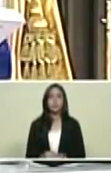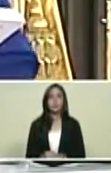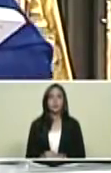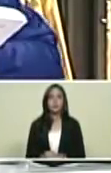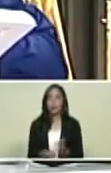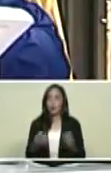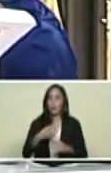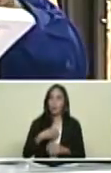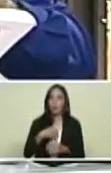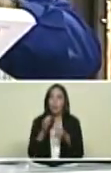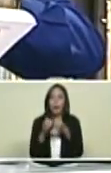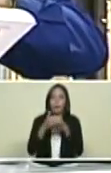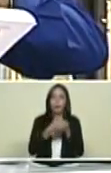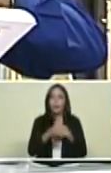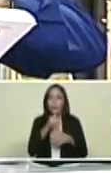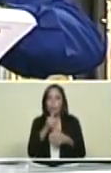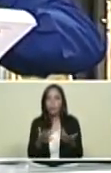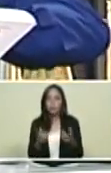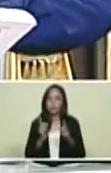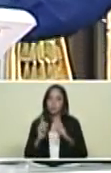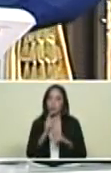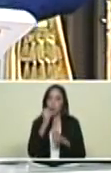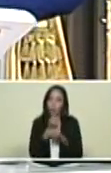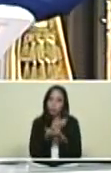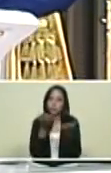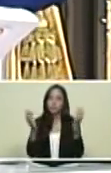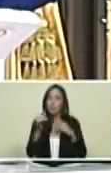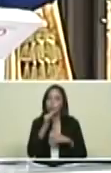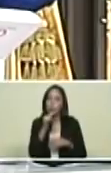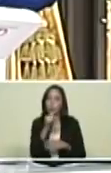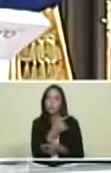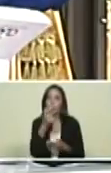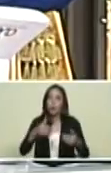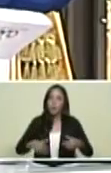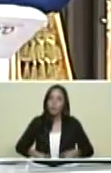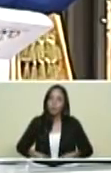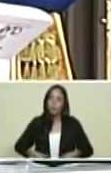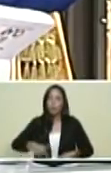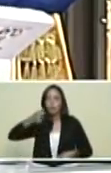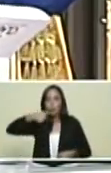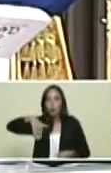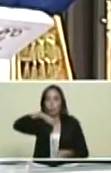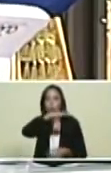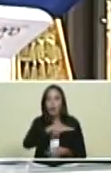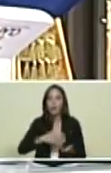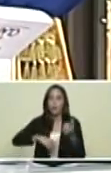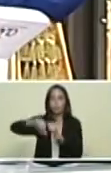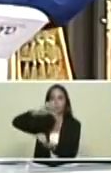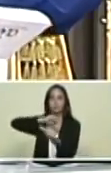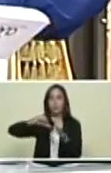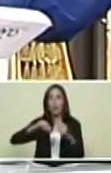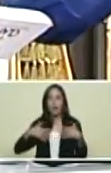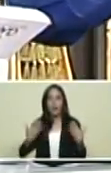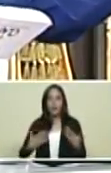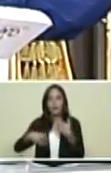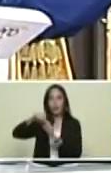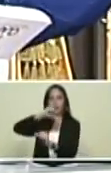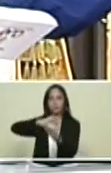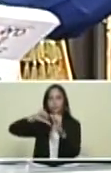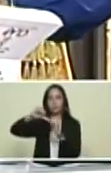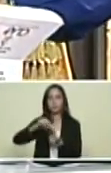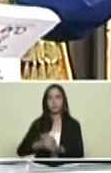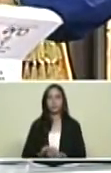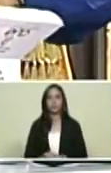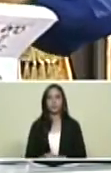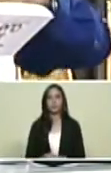No puede ser invisible el esfuerzo que hace un pueblo por su propia felicidad.